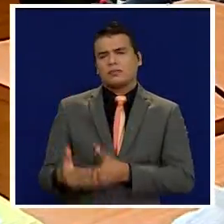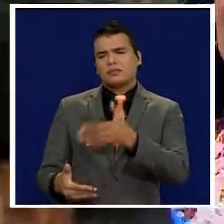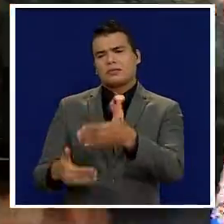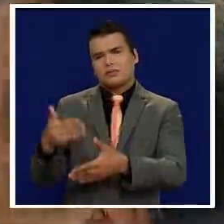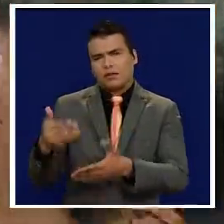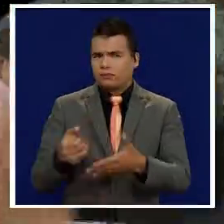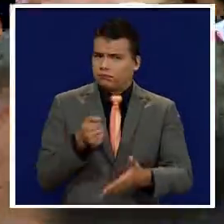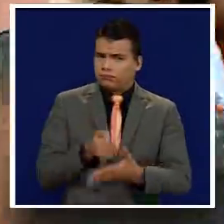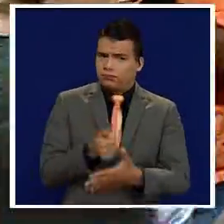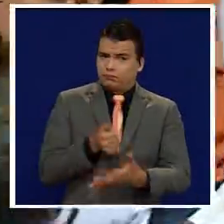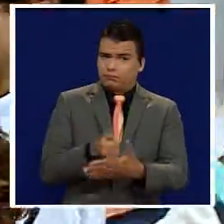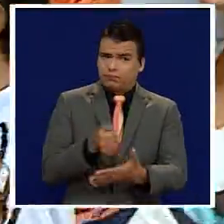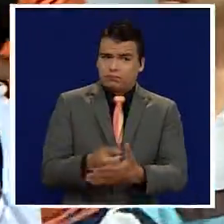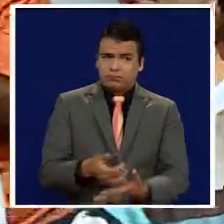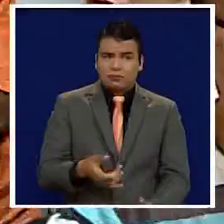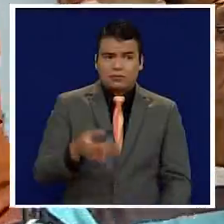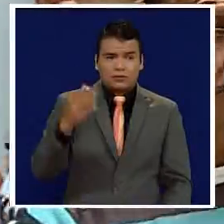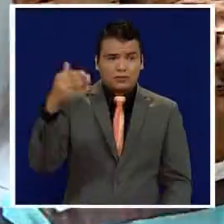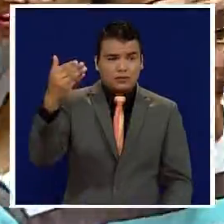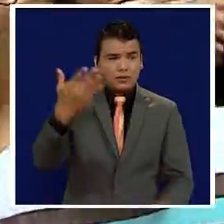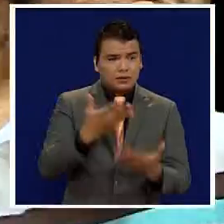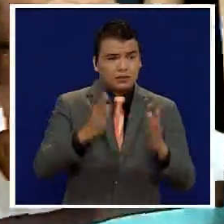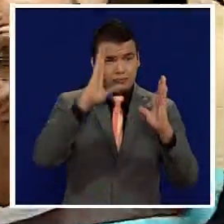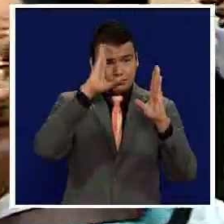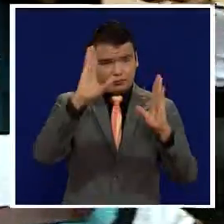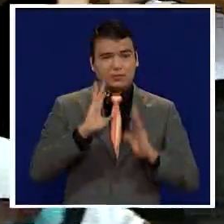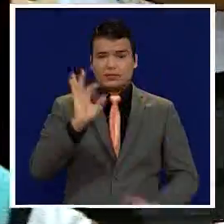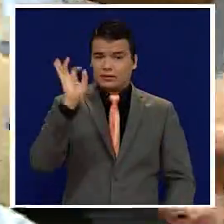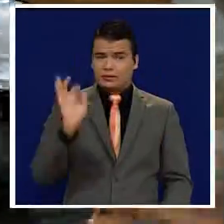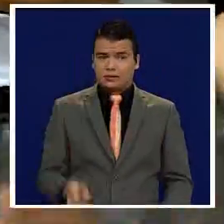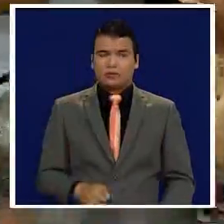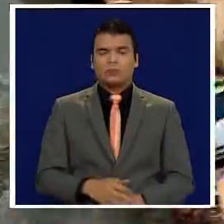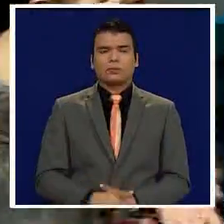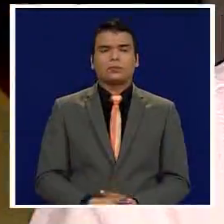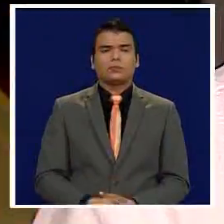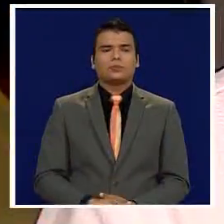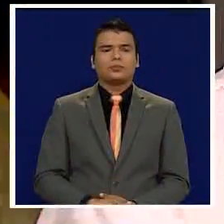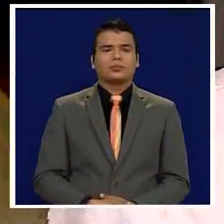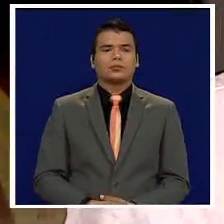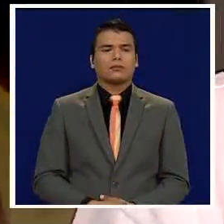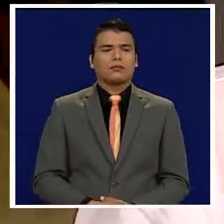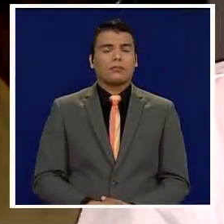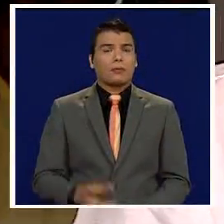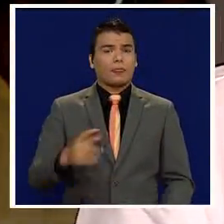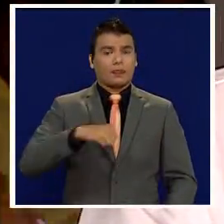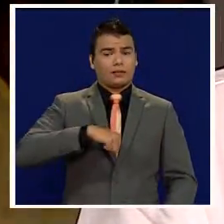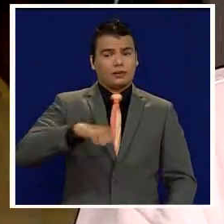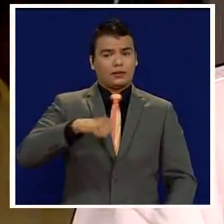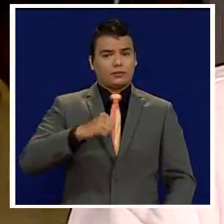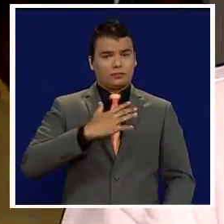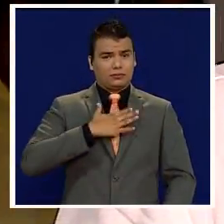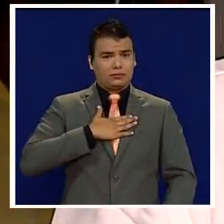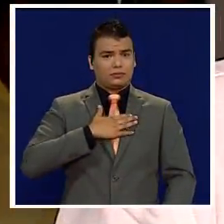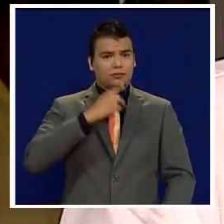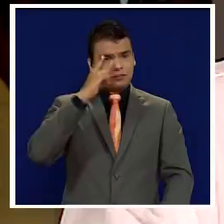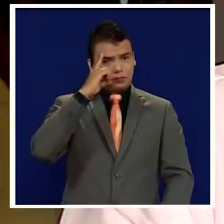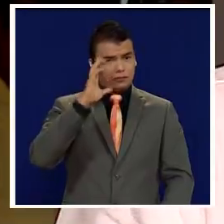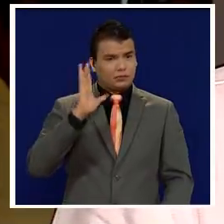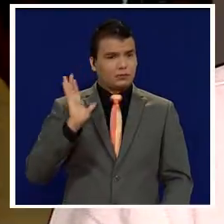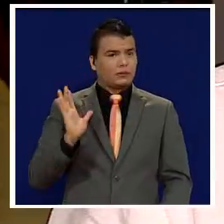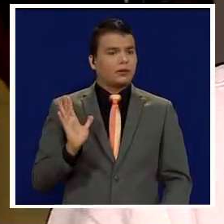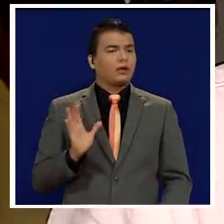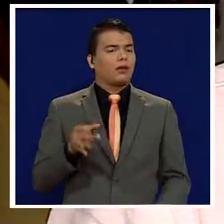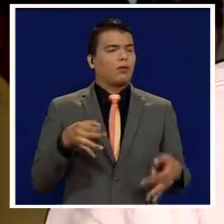firme para que un día sus necesidades sean tenidas en cuenta. Un derecho fundamental no exige o no permite